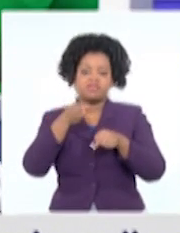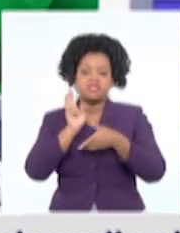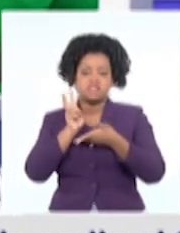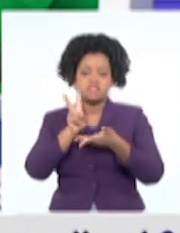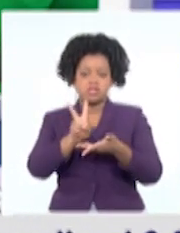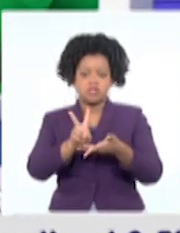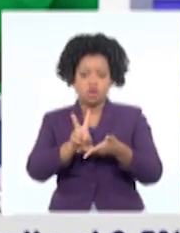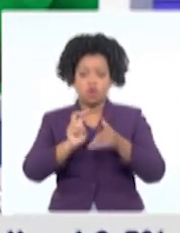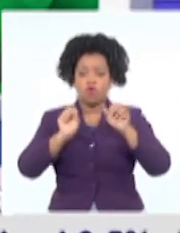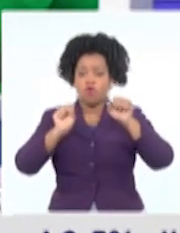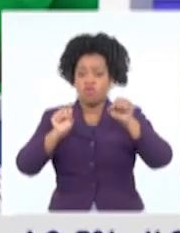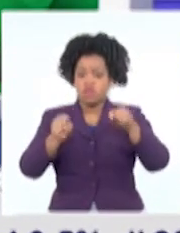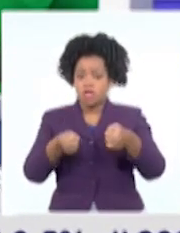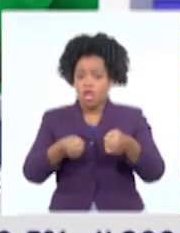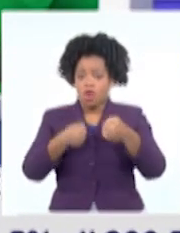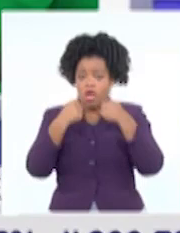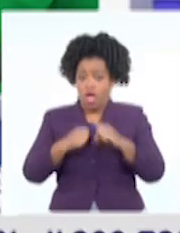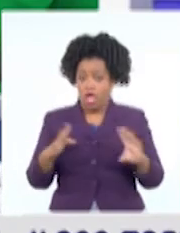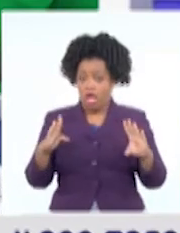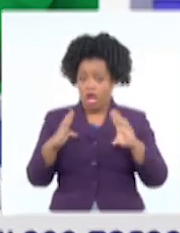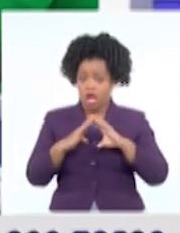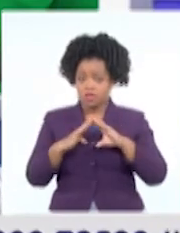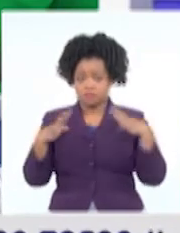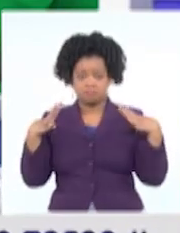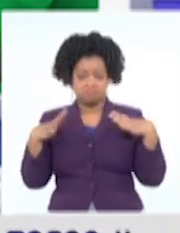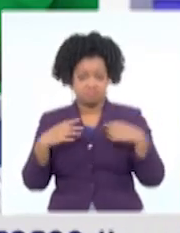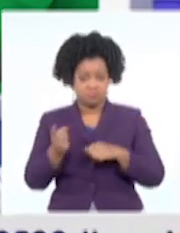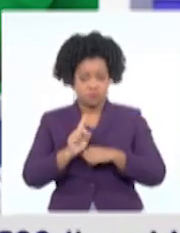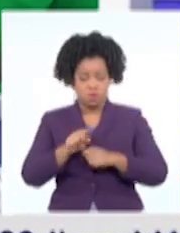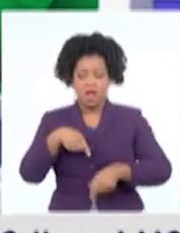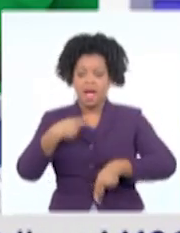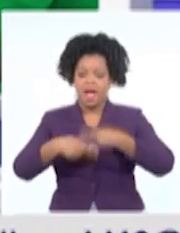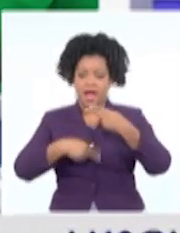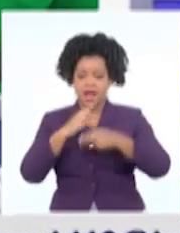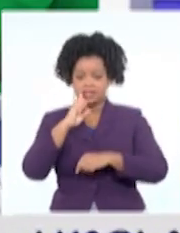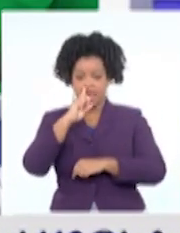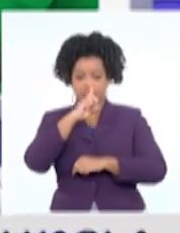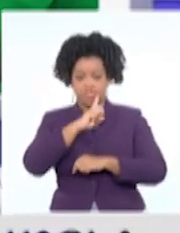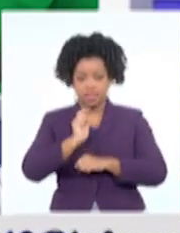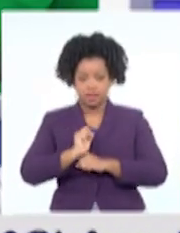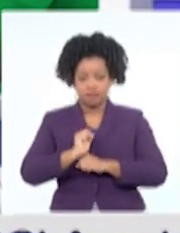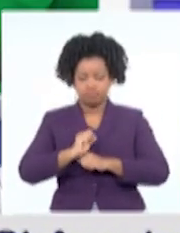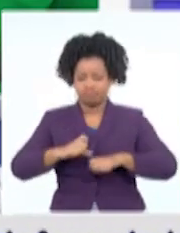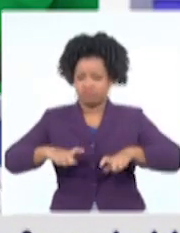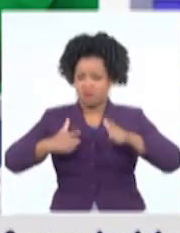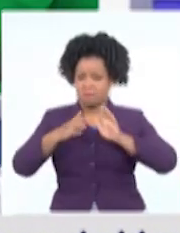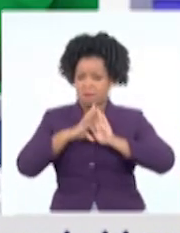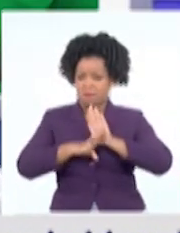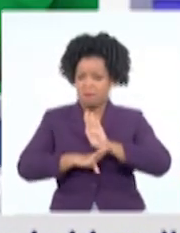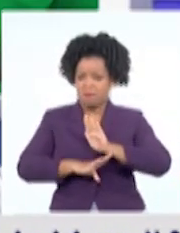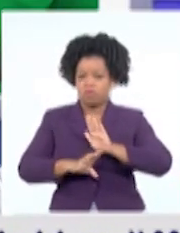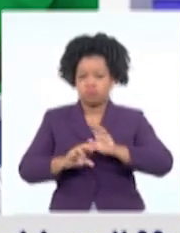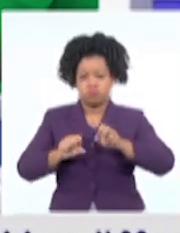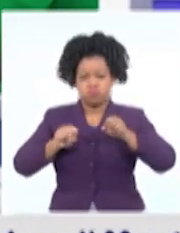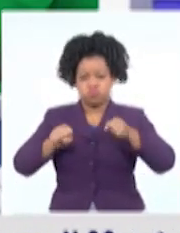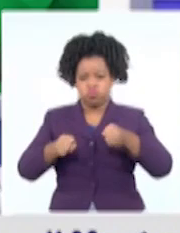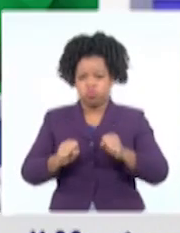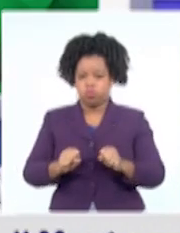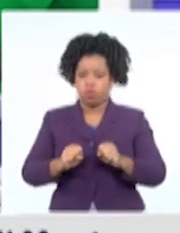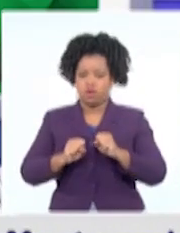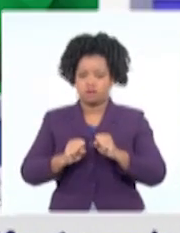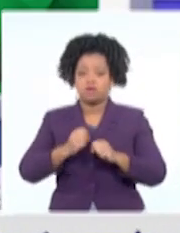se hace una cuarentena, se hace un chequeo de las personas y así han podido diagnosticar un número de